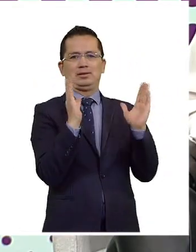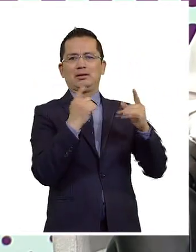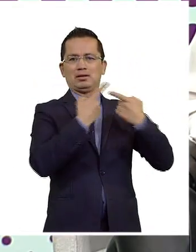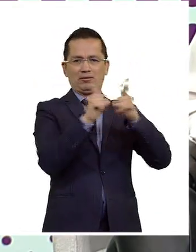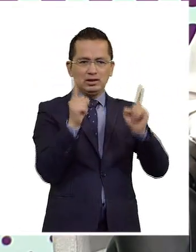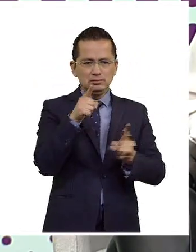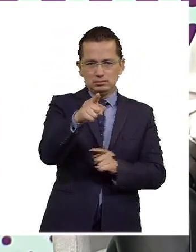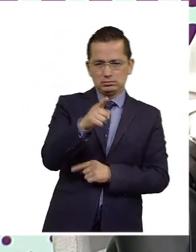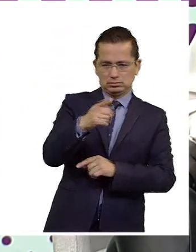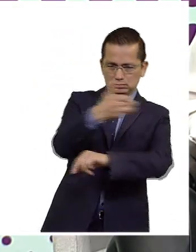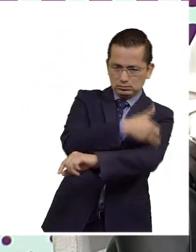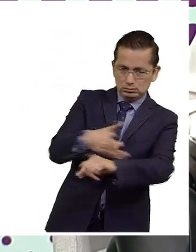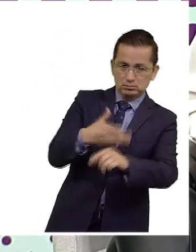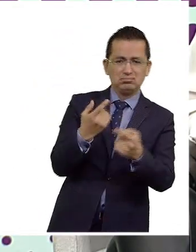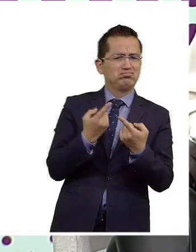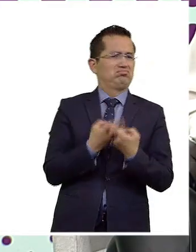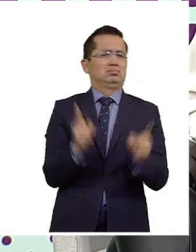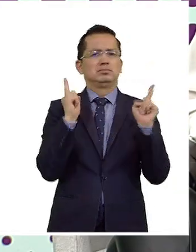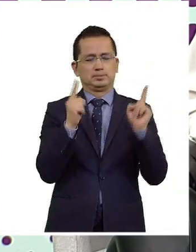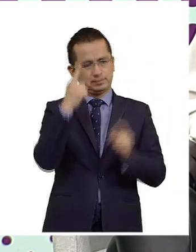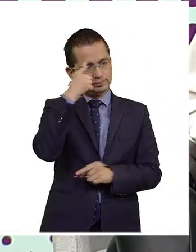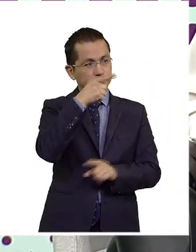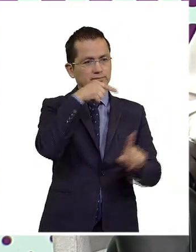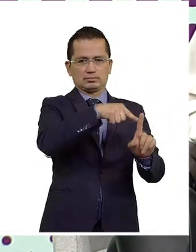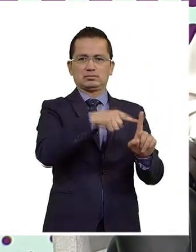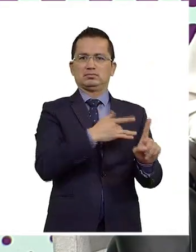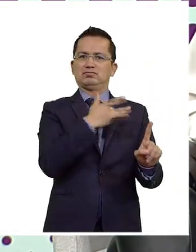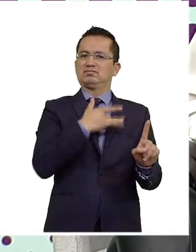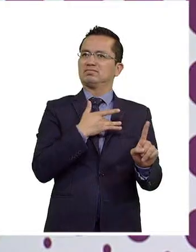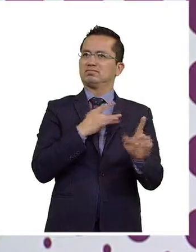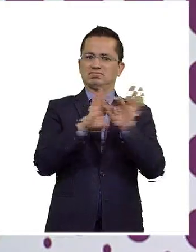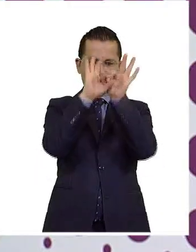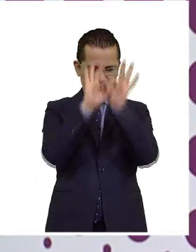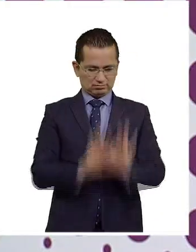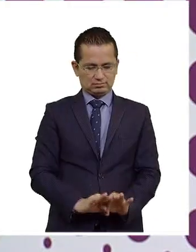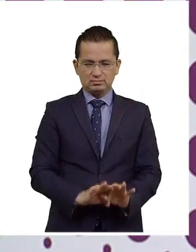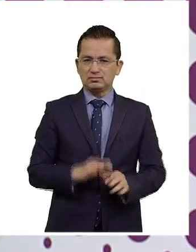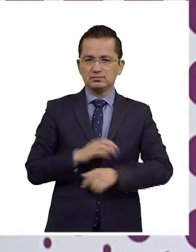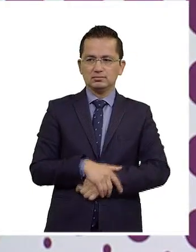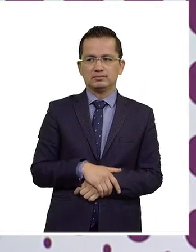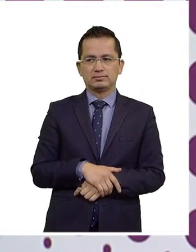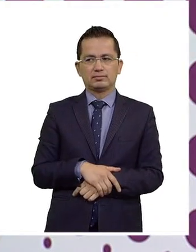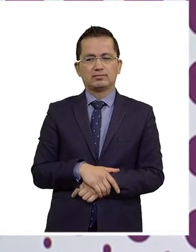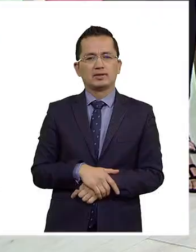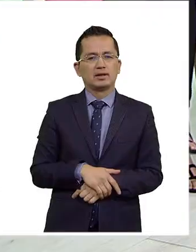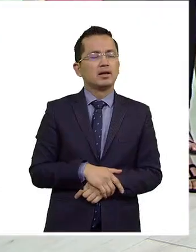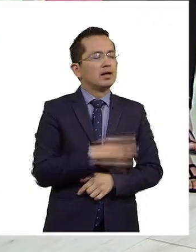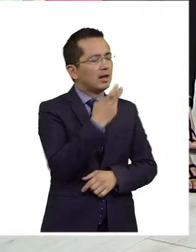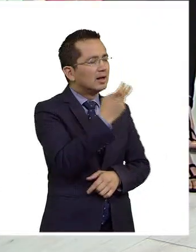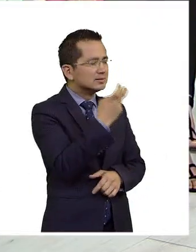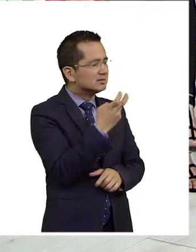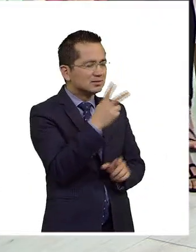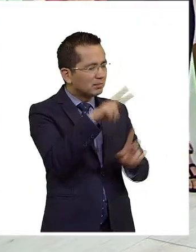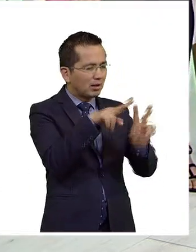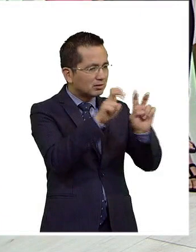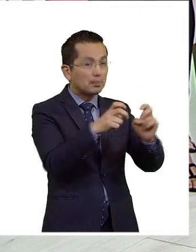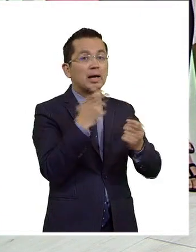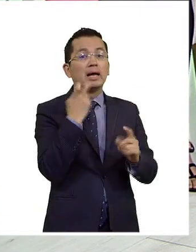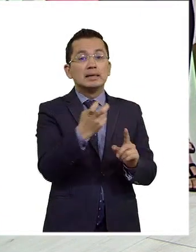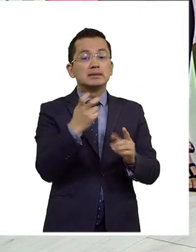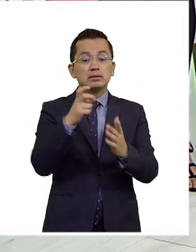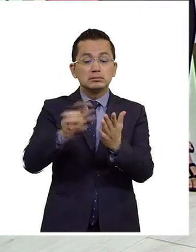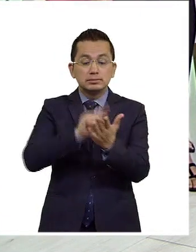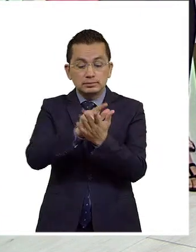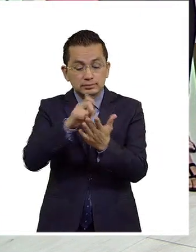sentirse, al menos en ese aspecto, bien. Y pues ese es el tema, que esta reforma es para las personas trans, no para